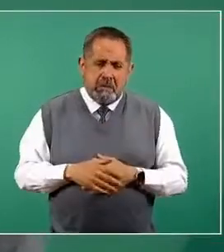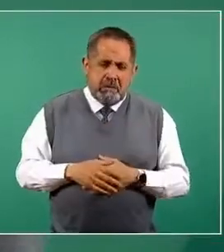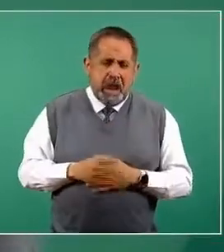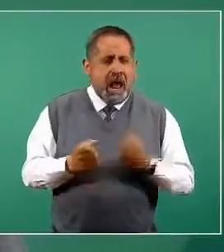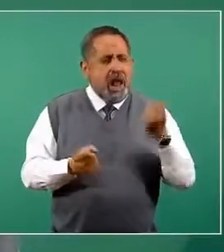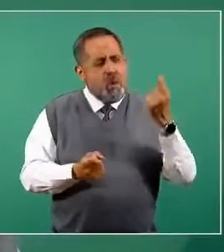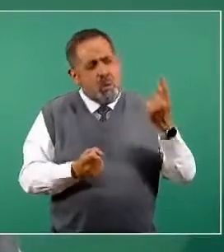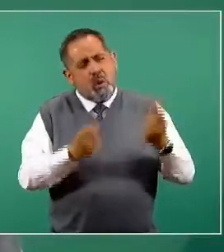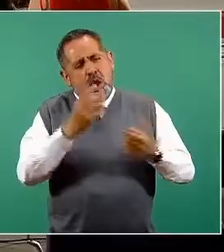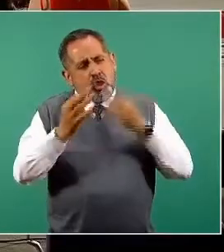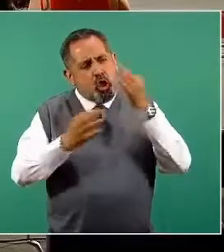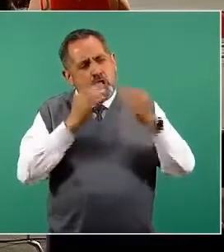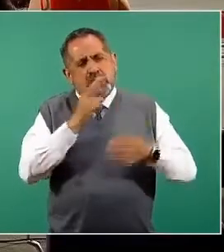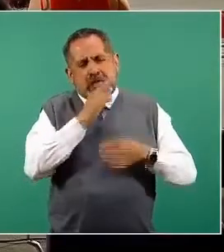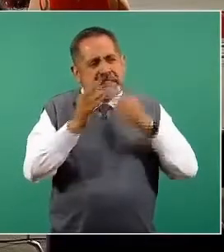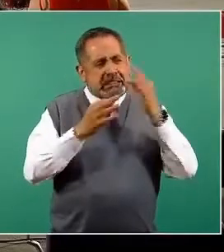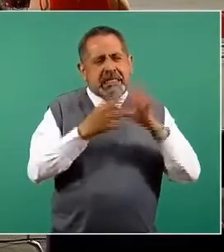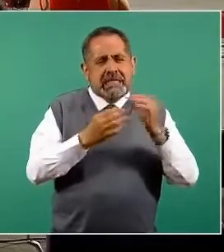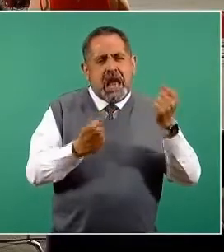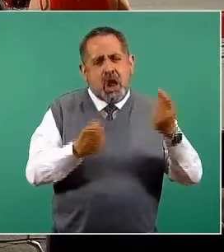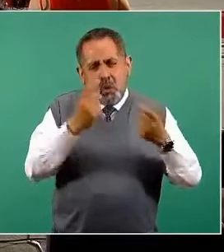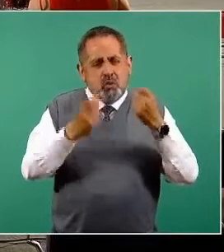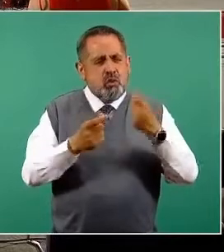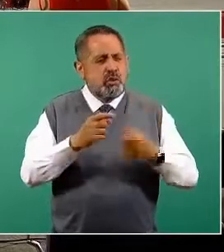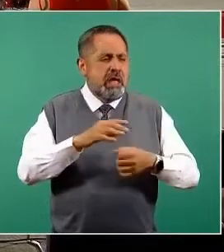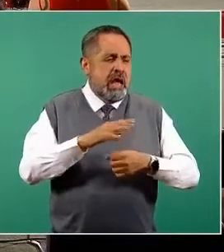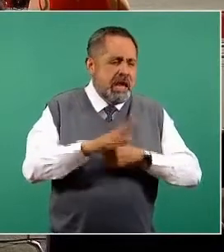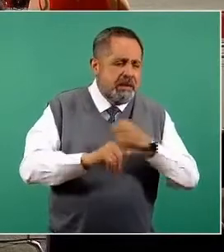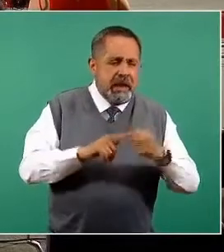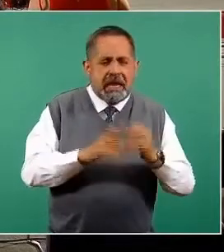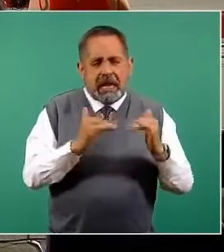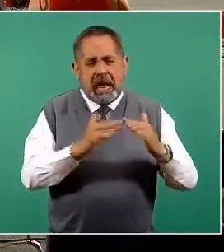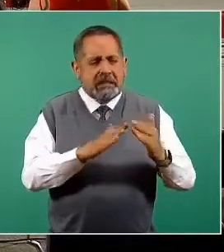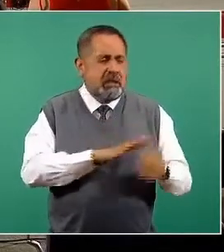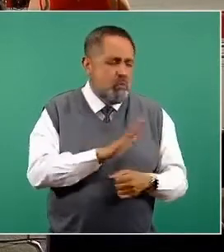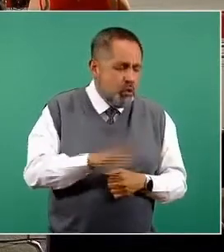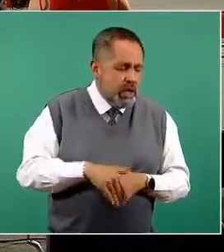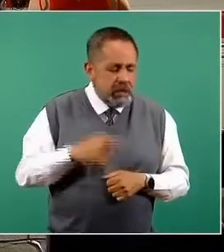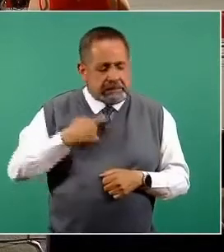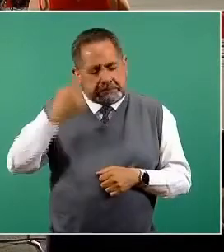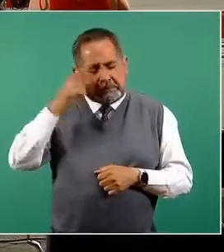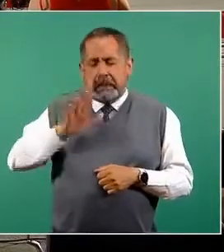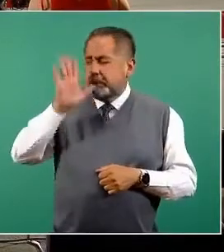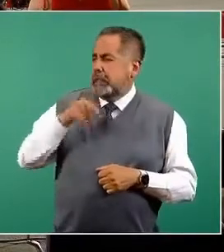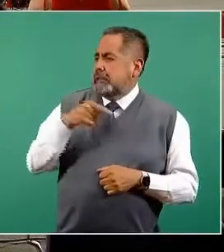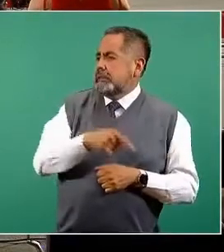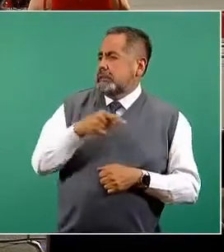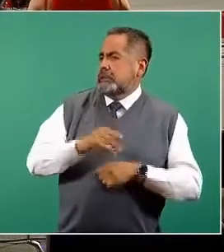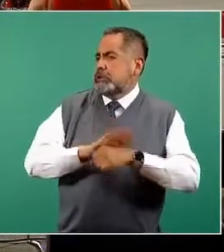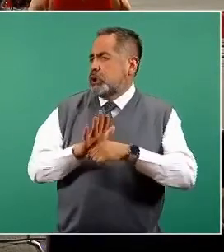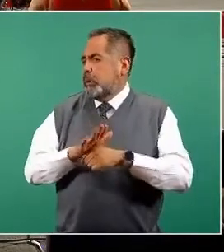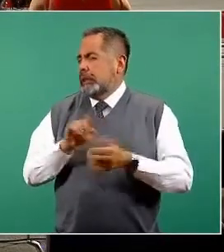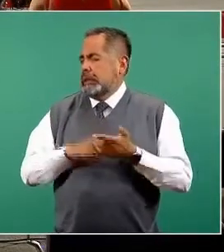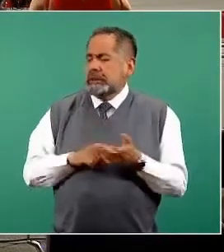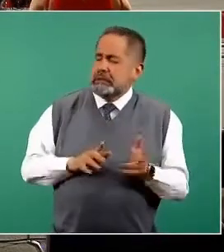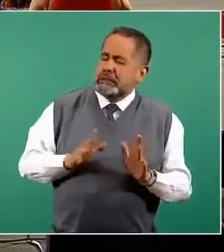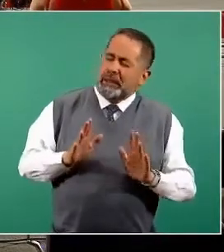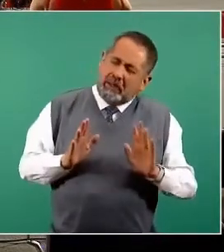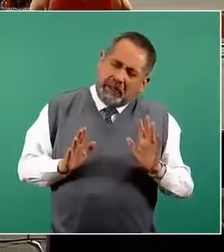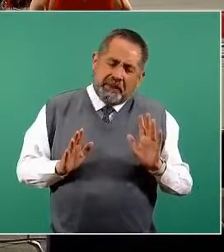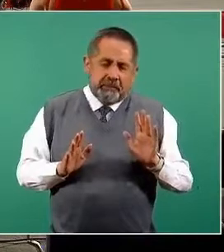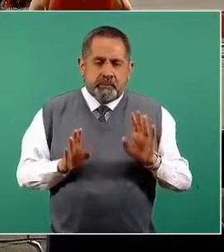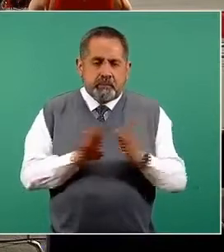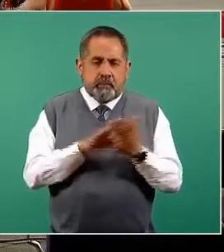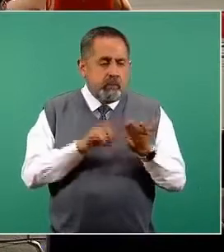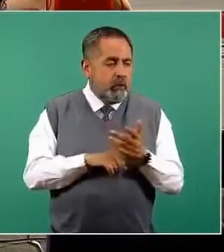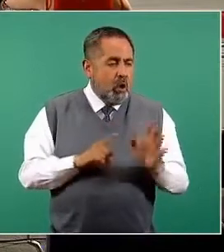noticias esporádicas de algunos animales domésticos que murieron y que se piensa que pudieron estar relacionadas con el virus, o que